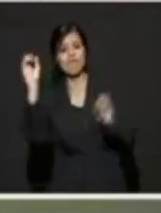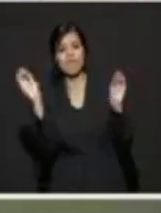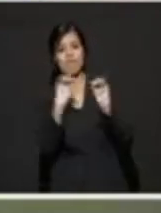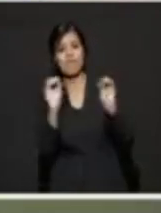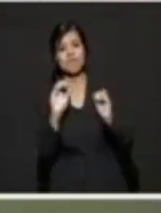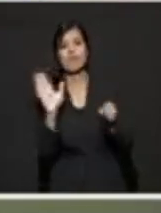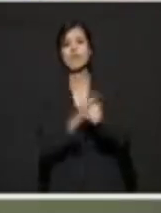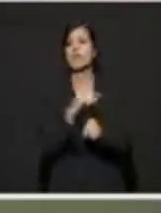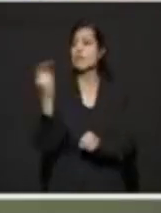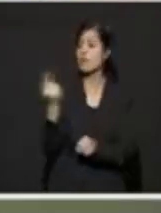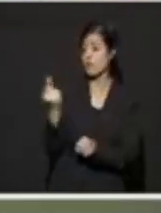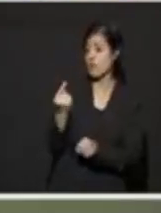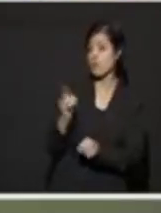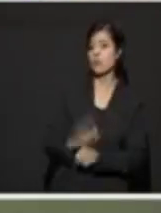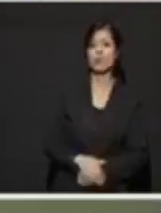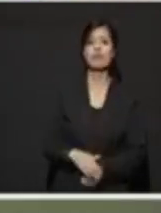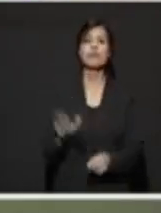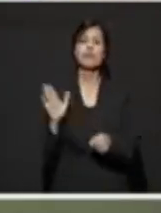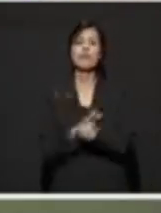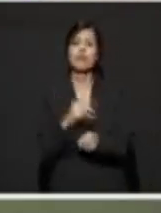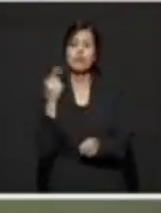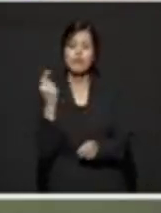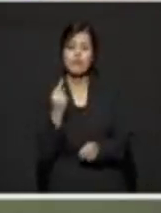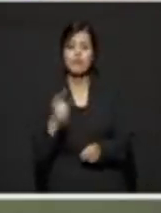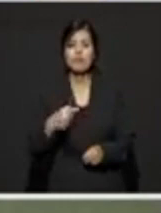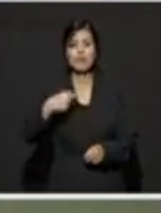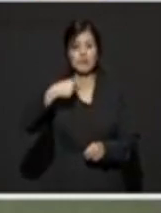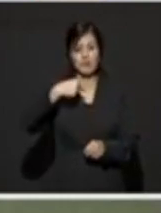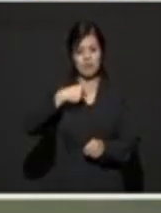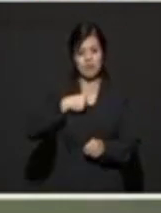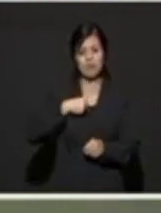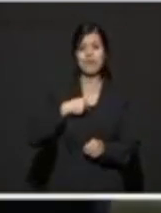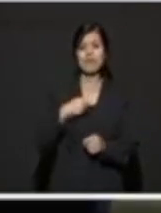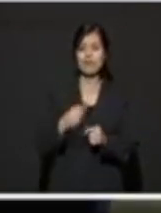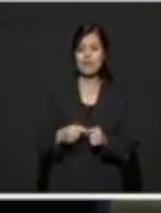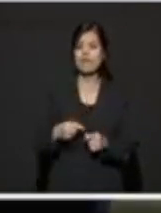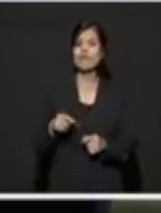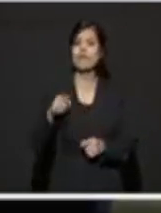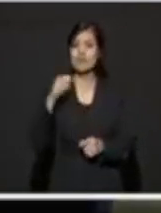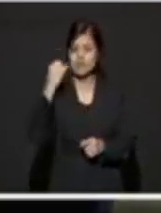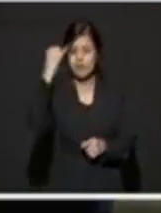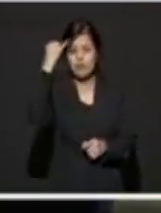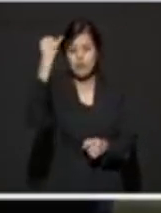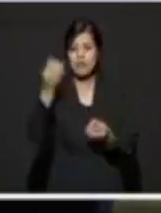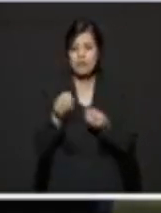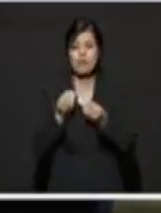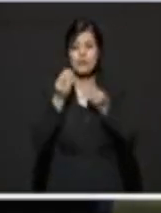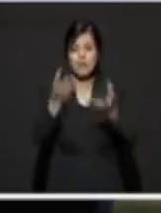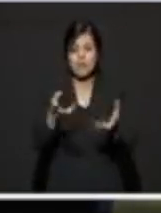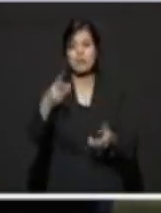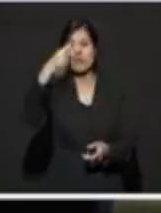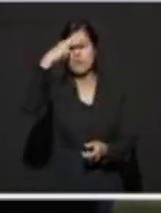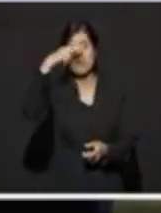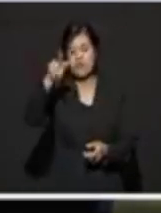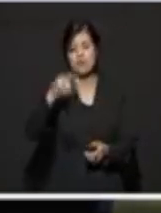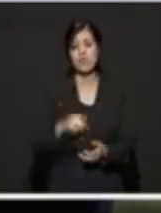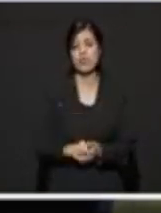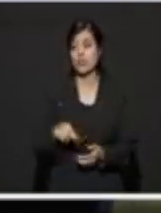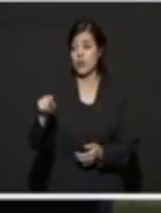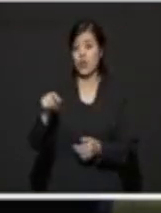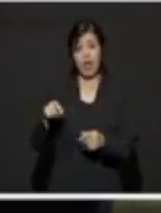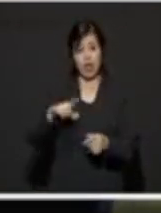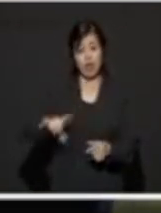¿Por qué no? Porque estoy proponiendo a los mexicanos que no vamos a invitar políticos al gobierno, y ellos pues son políticos,